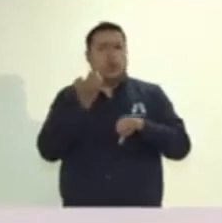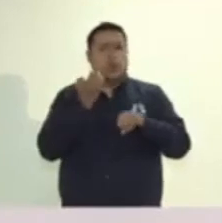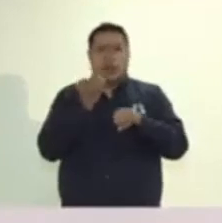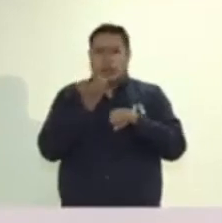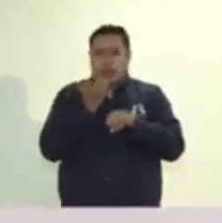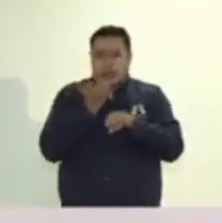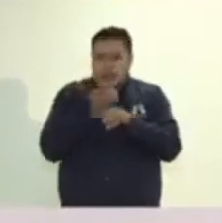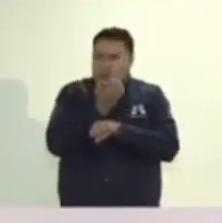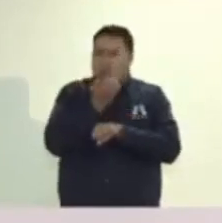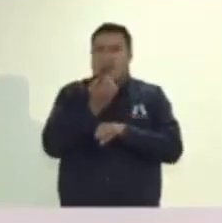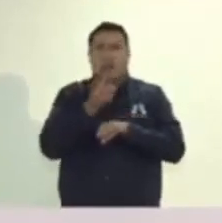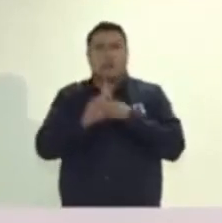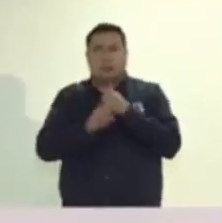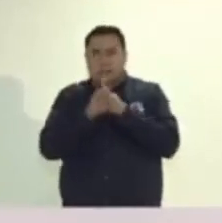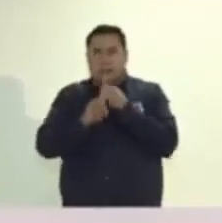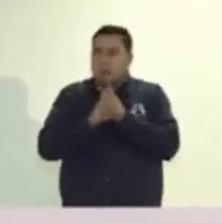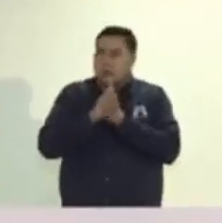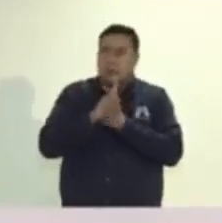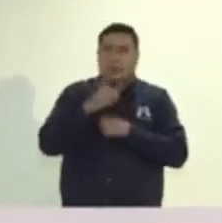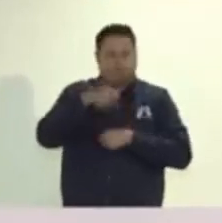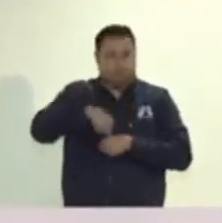alguna contingencia.